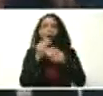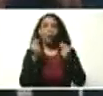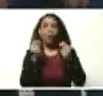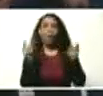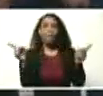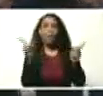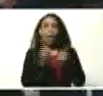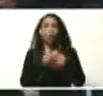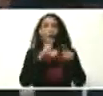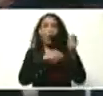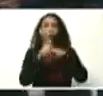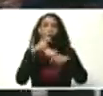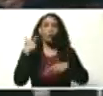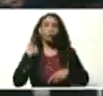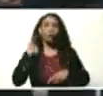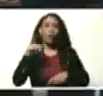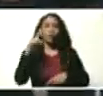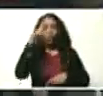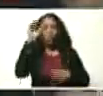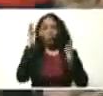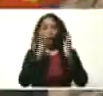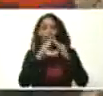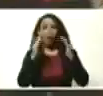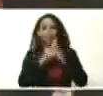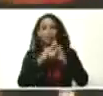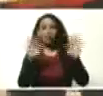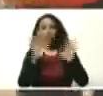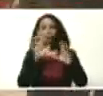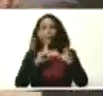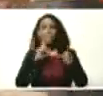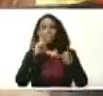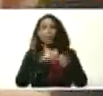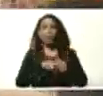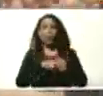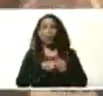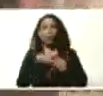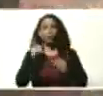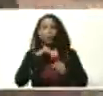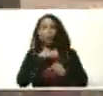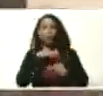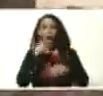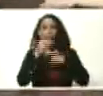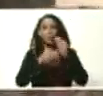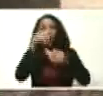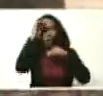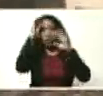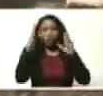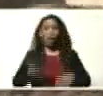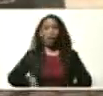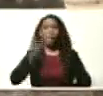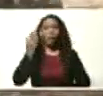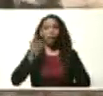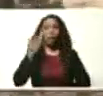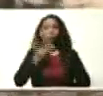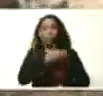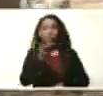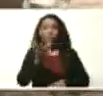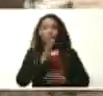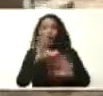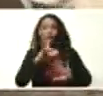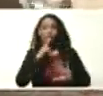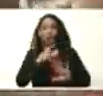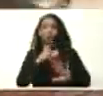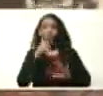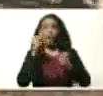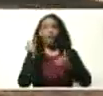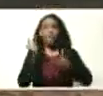pequeños comercios que tenían en sus casas, ya los censamos y estamos dando atención prioritaria, presidente. Ya como usted lo dijo, un